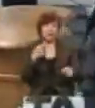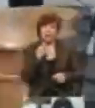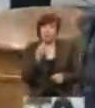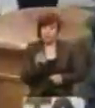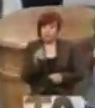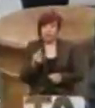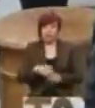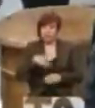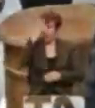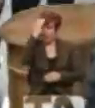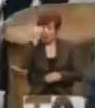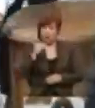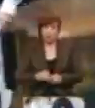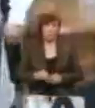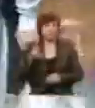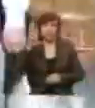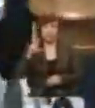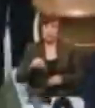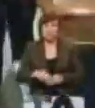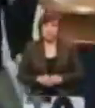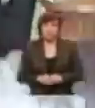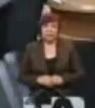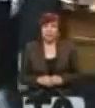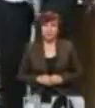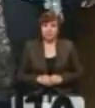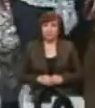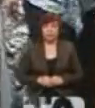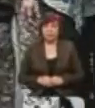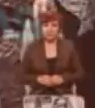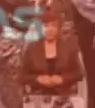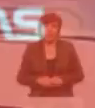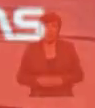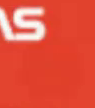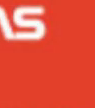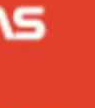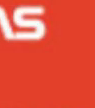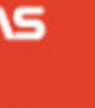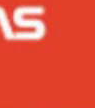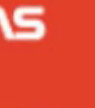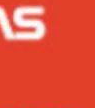ya anticipó no la iba a presentar. En Quito, Freddy Paredes, 24 horas.